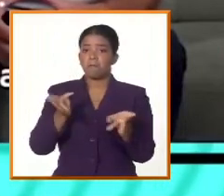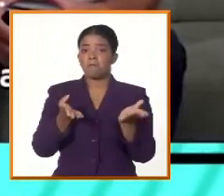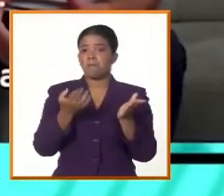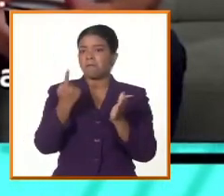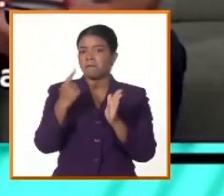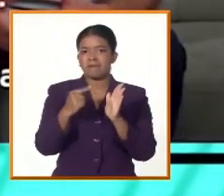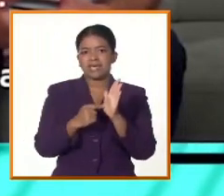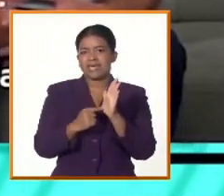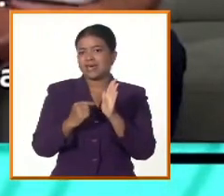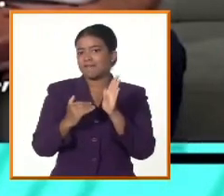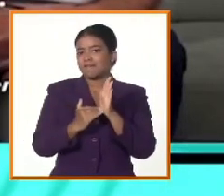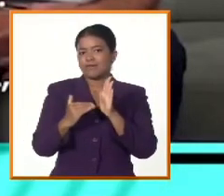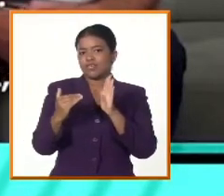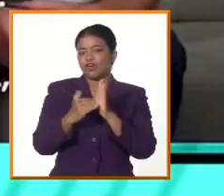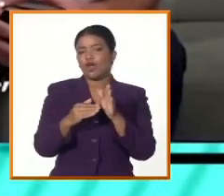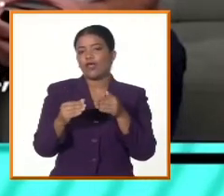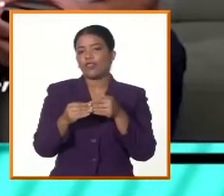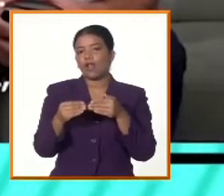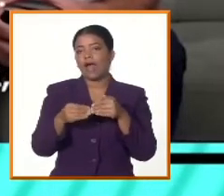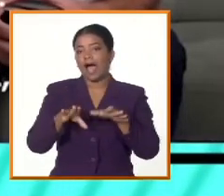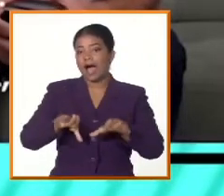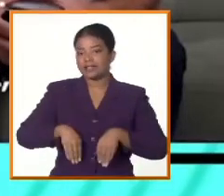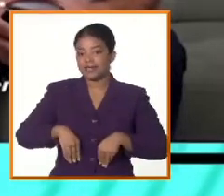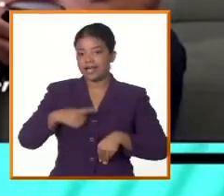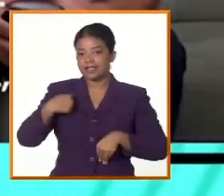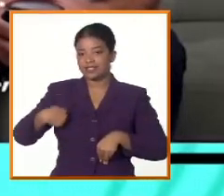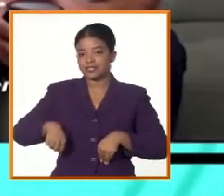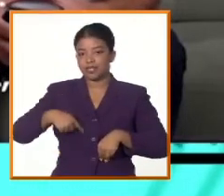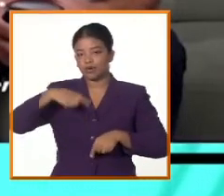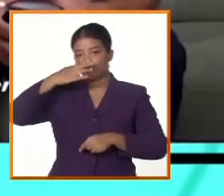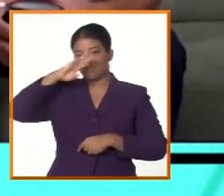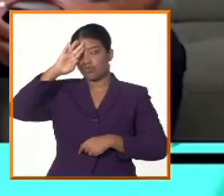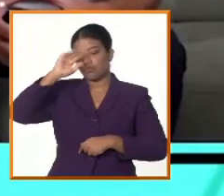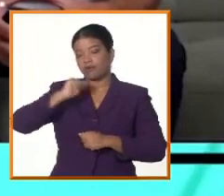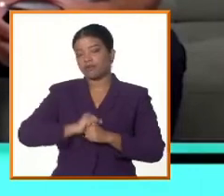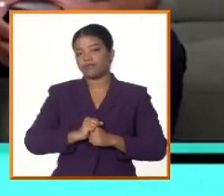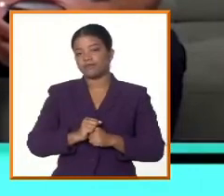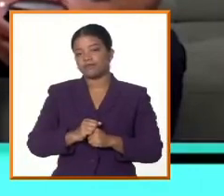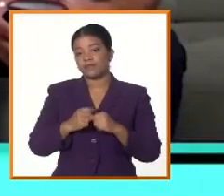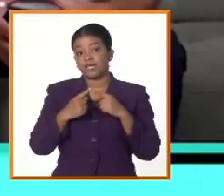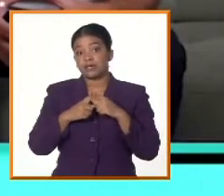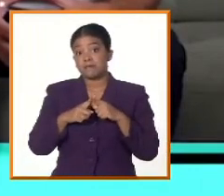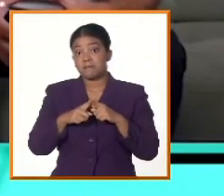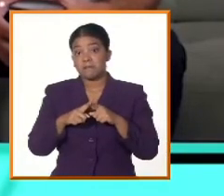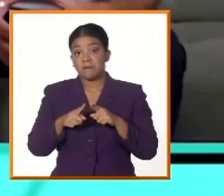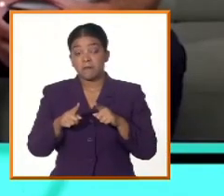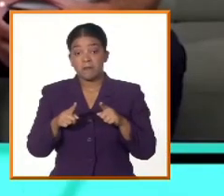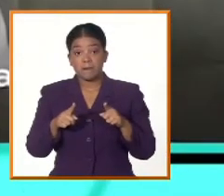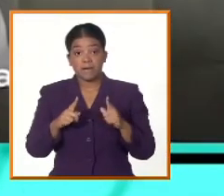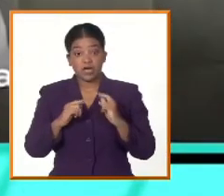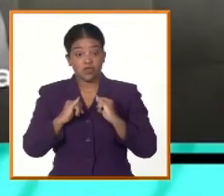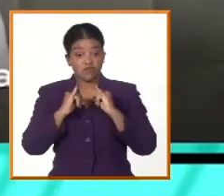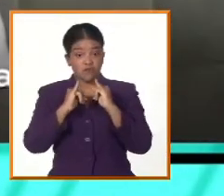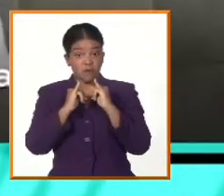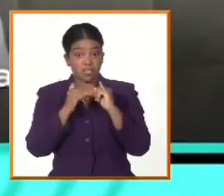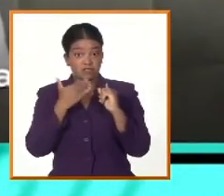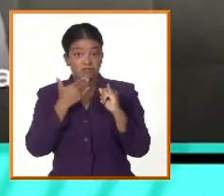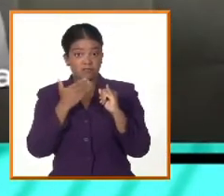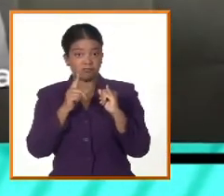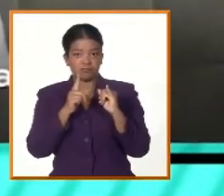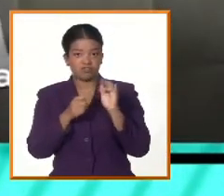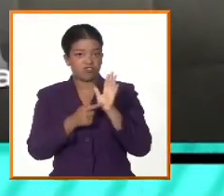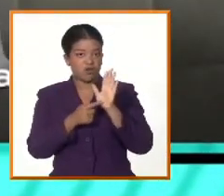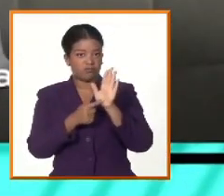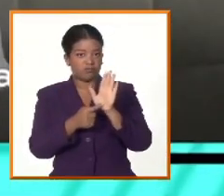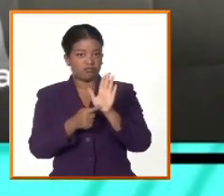millones de dólares a cambio de permitir la presencia china en la isla pero a pesar de contar con acceso a ese material tan clasificado no fueron capaces